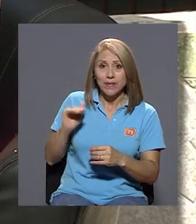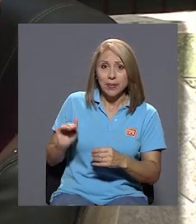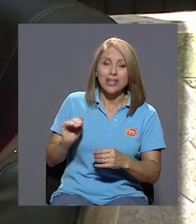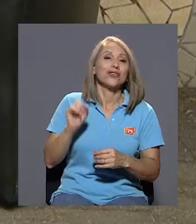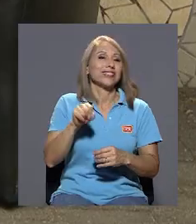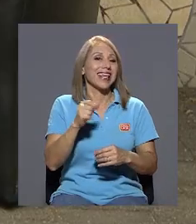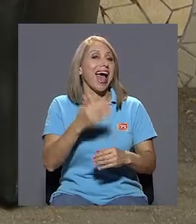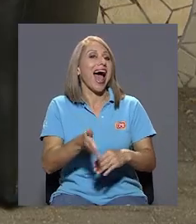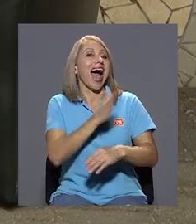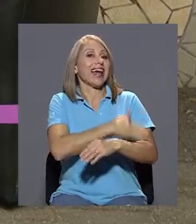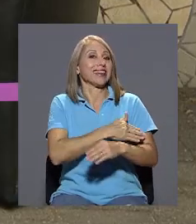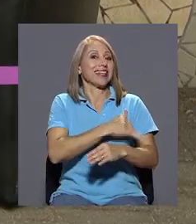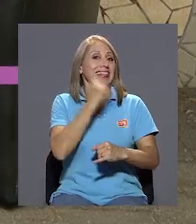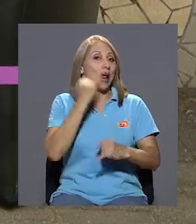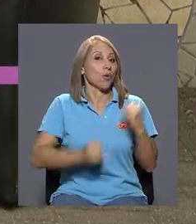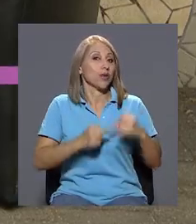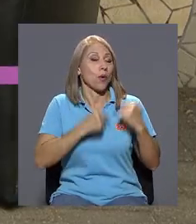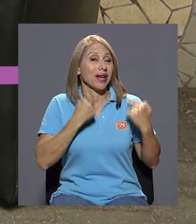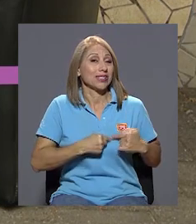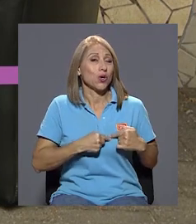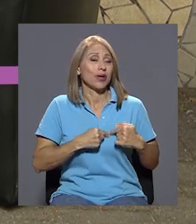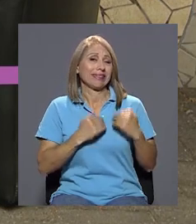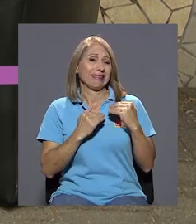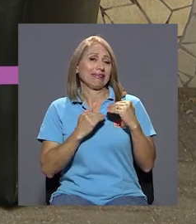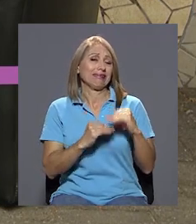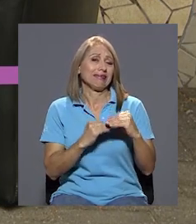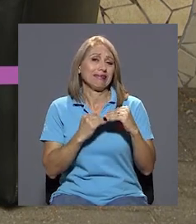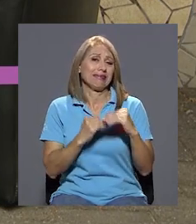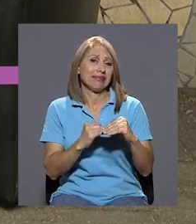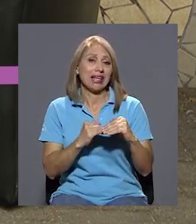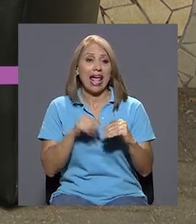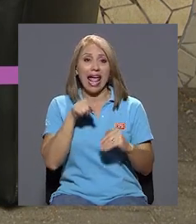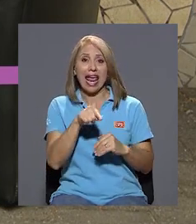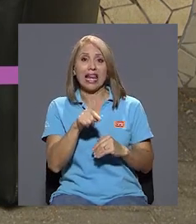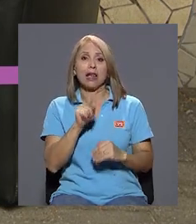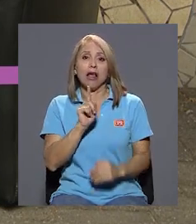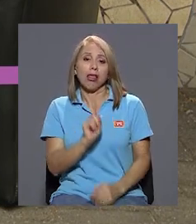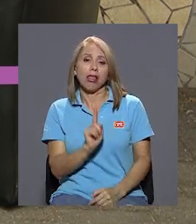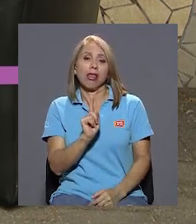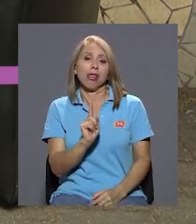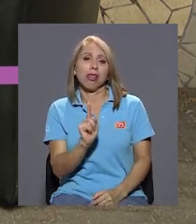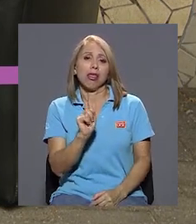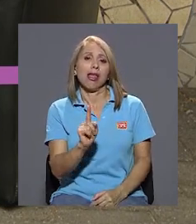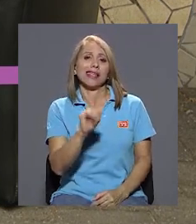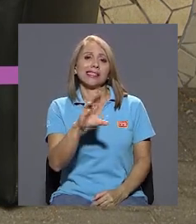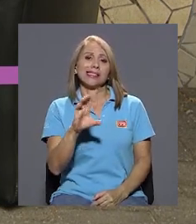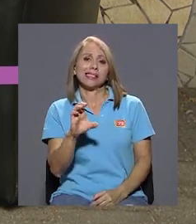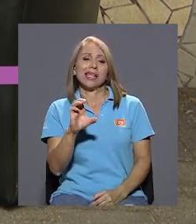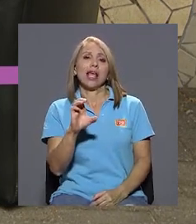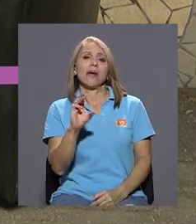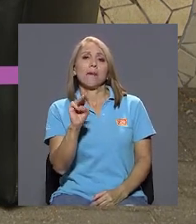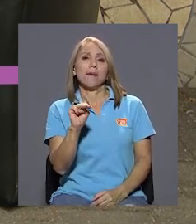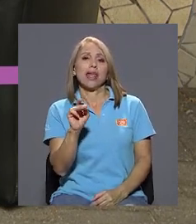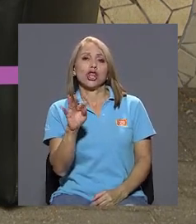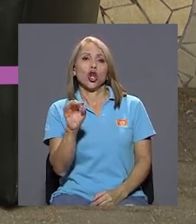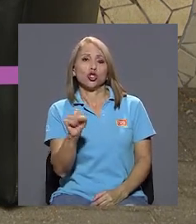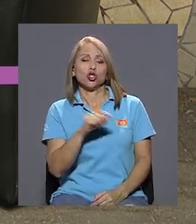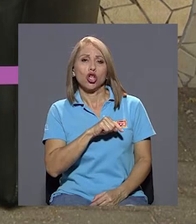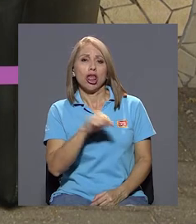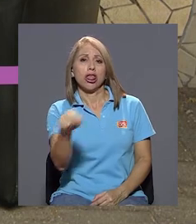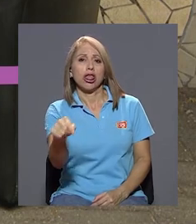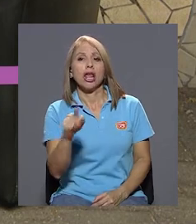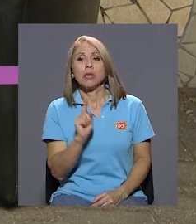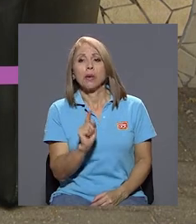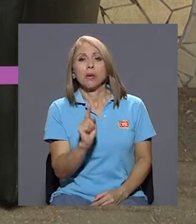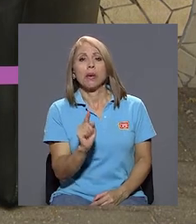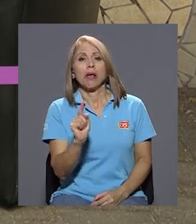restringido, ¿verdad? Nicolás caminaba 100 metros y ya él no tenía fuerzas, no tenía aire para seguir caminando. La mamá tenía